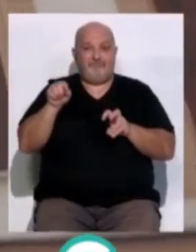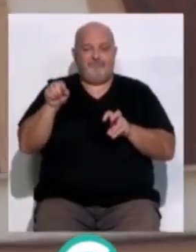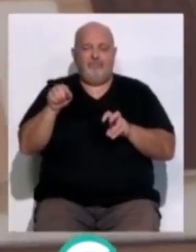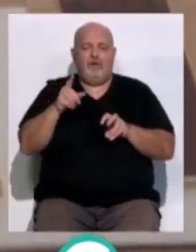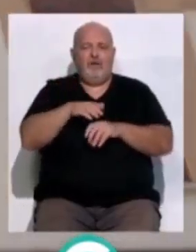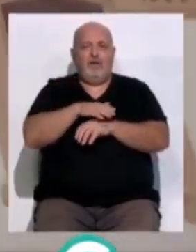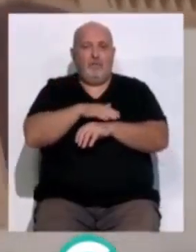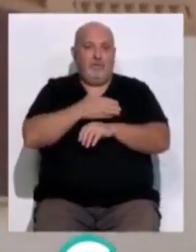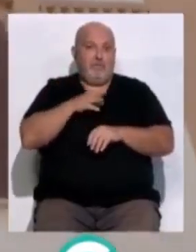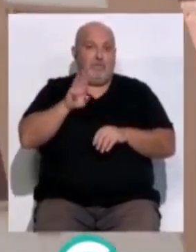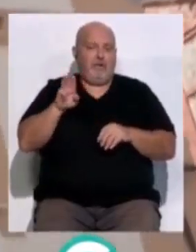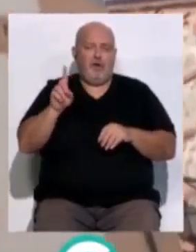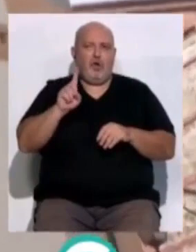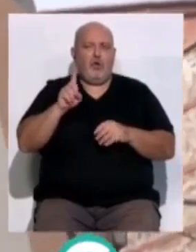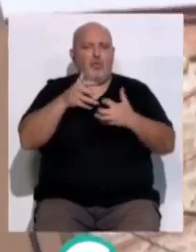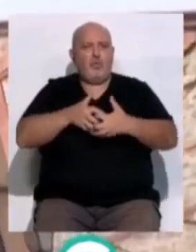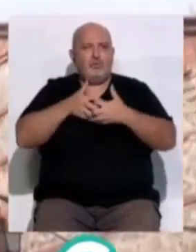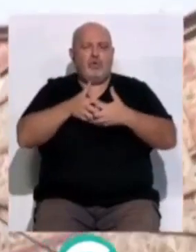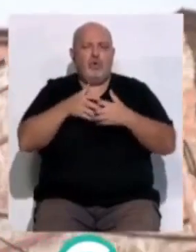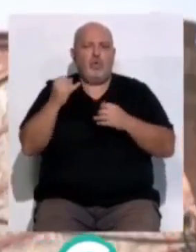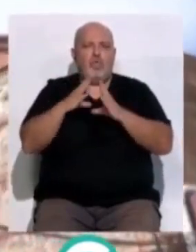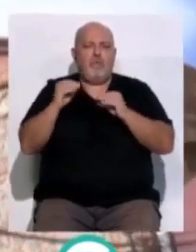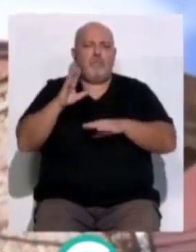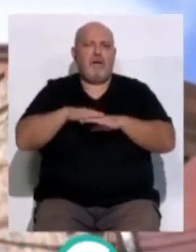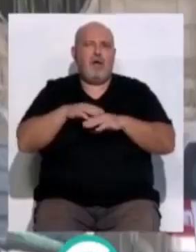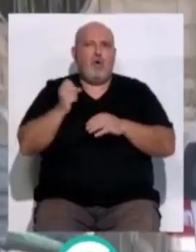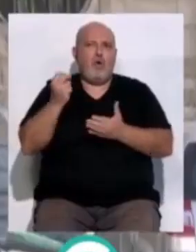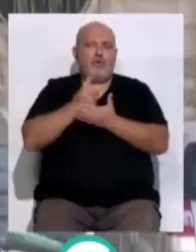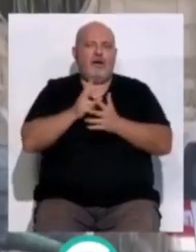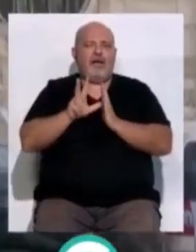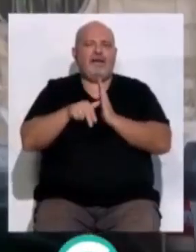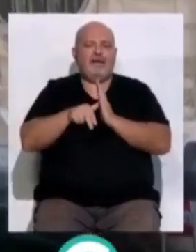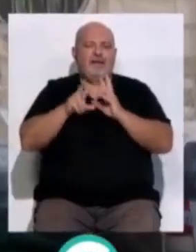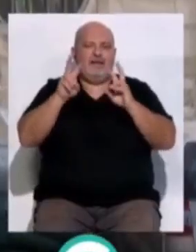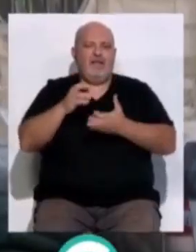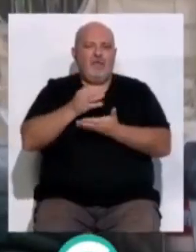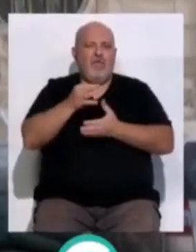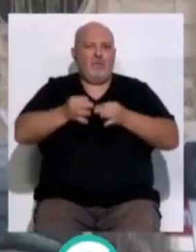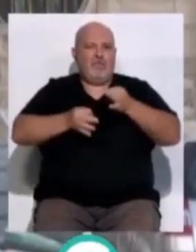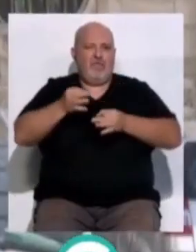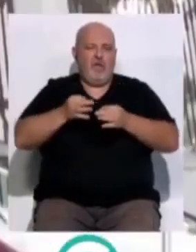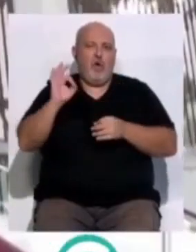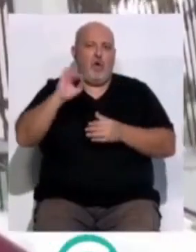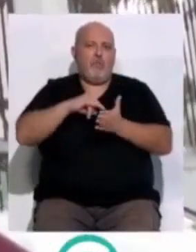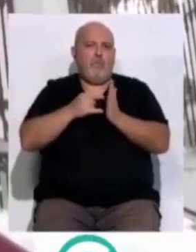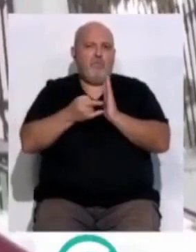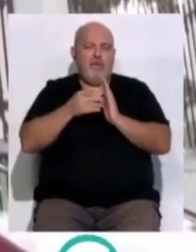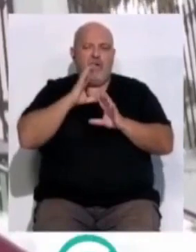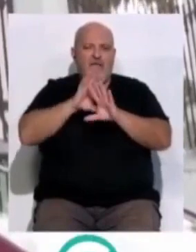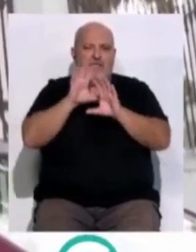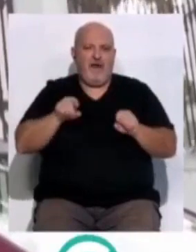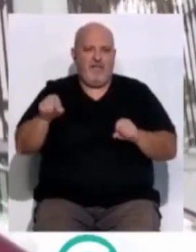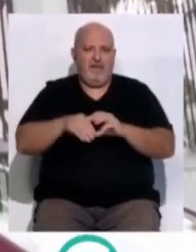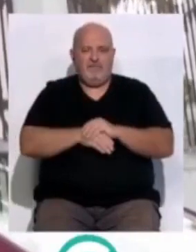que el gobierno municipal no esté peleando con la Junta ante un nuevo retraso de la Ciudad de la Justicia o el proyecto de